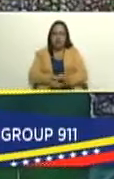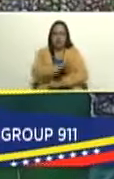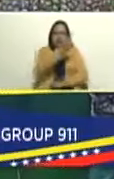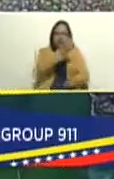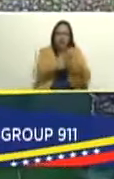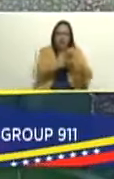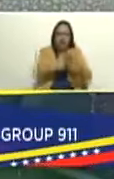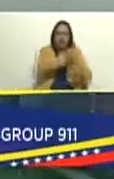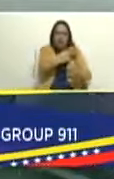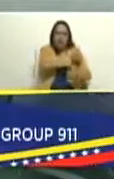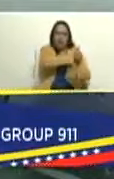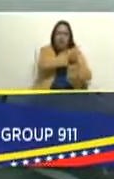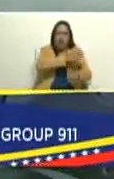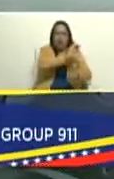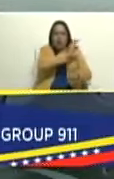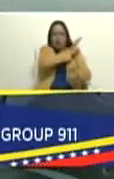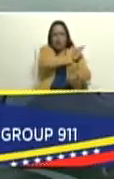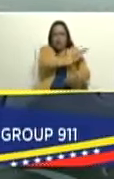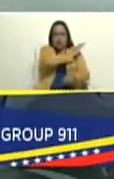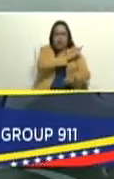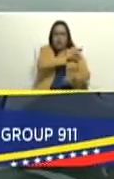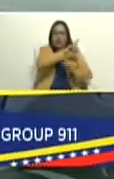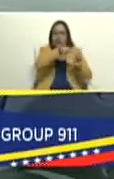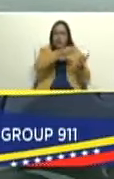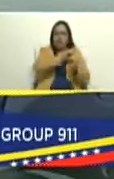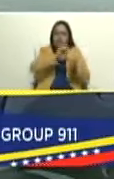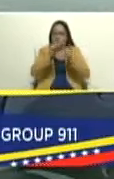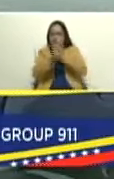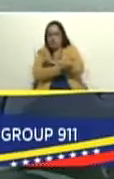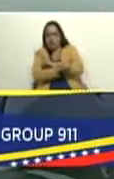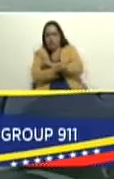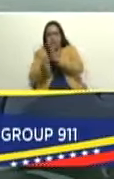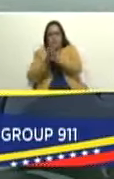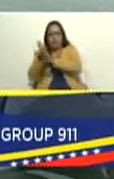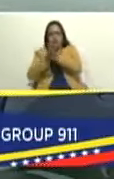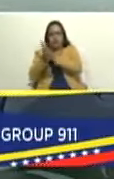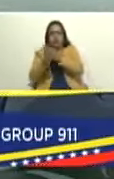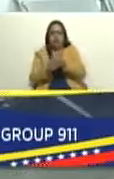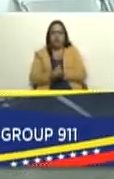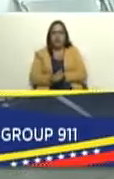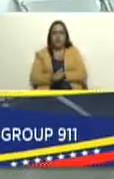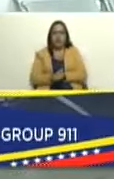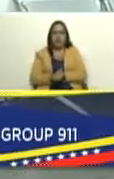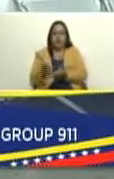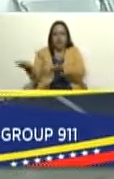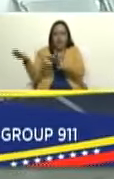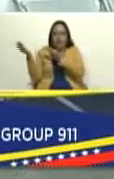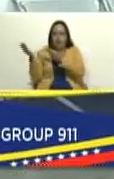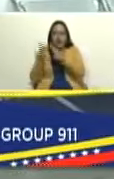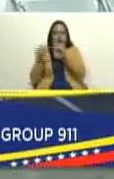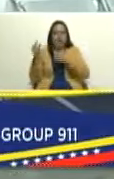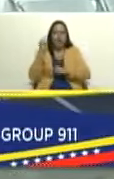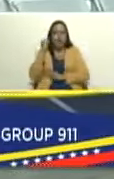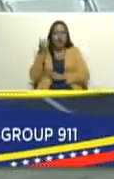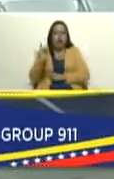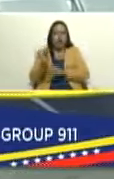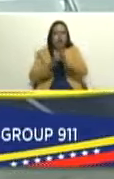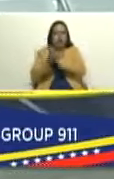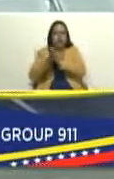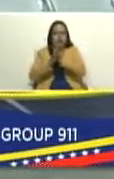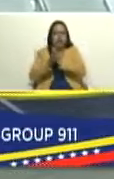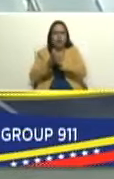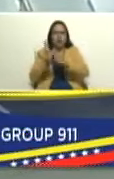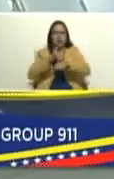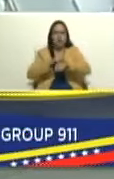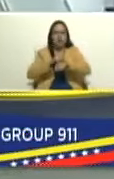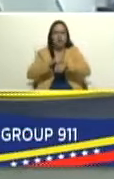pero vienen a su emprendimiento, un emprendimiento de ellas. Así que la doctora Gabriela